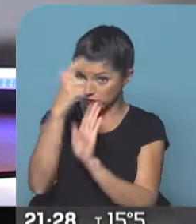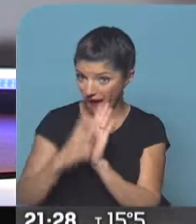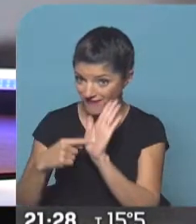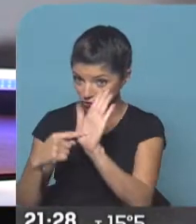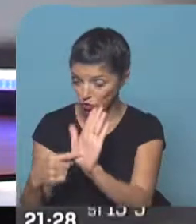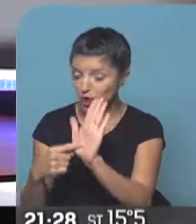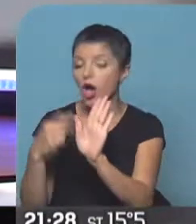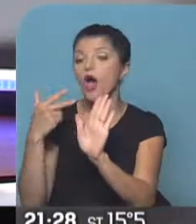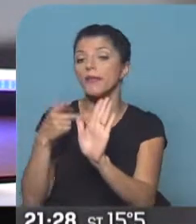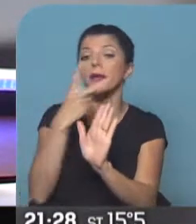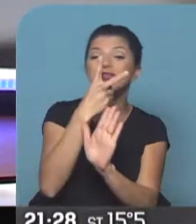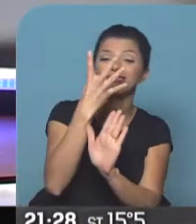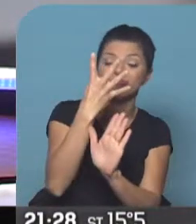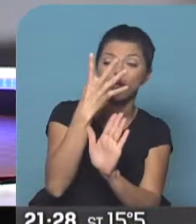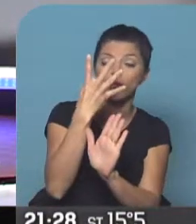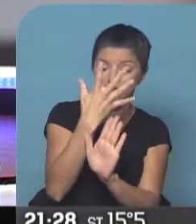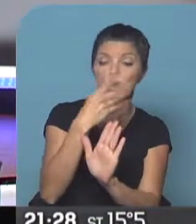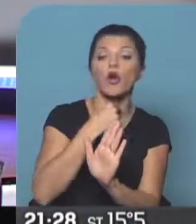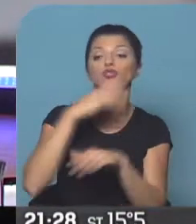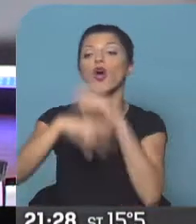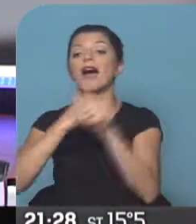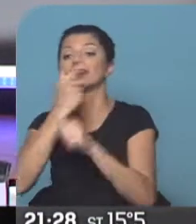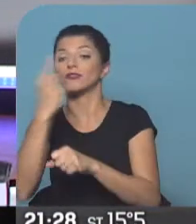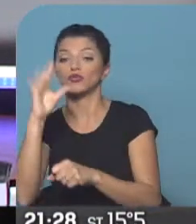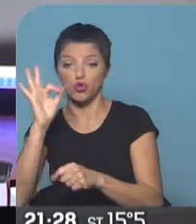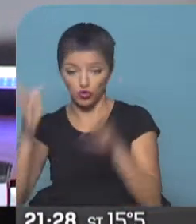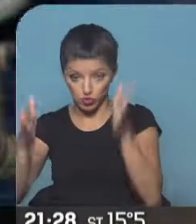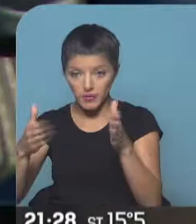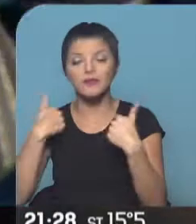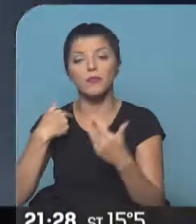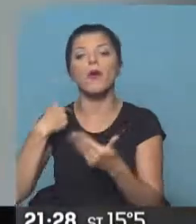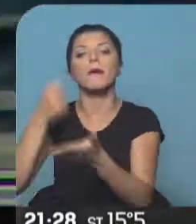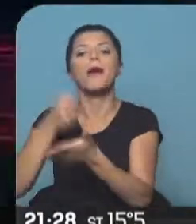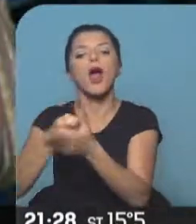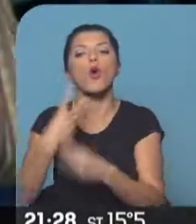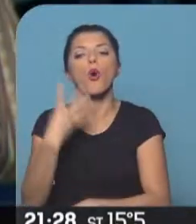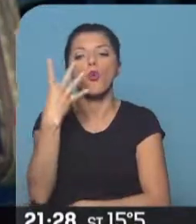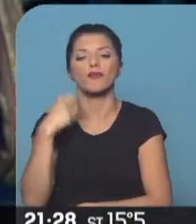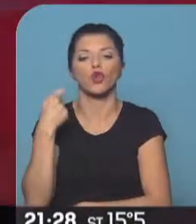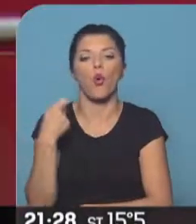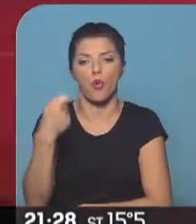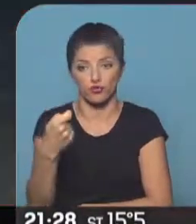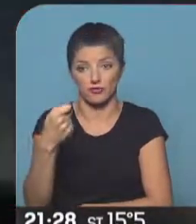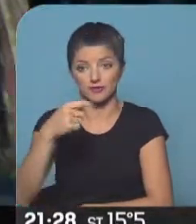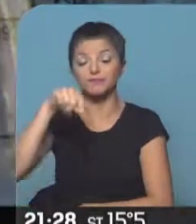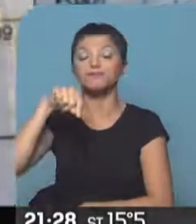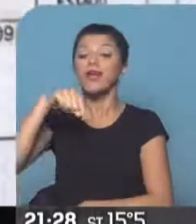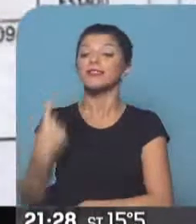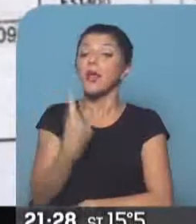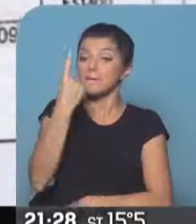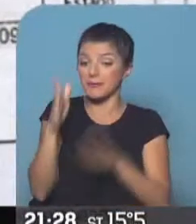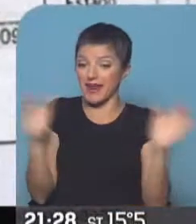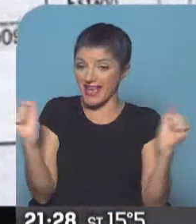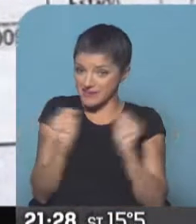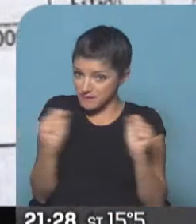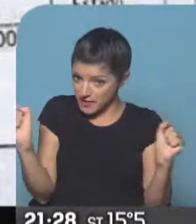van a emitir entre el 25 de agosto y el 31 de octubre hasta en 4 cuotas. Al ser este el primer invierno en el que se aplicaron